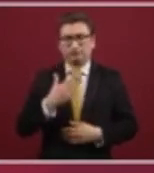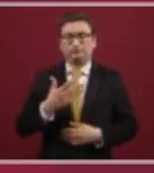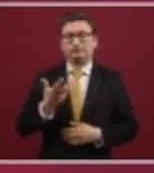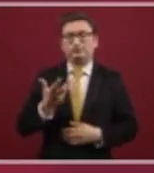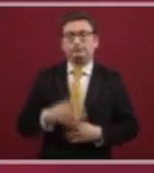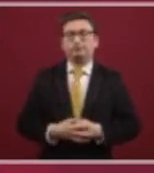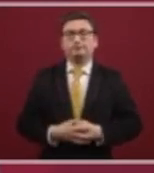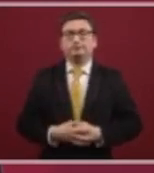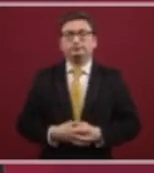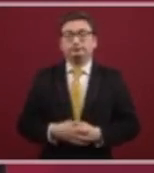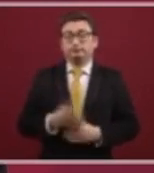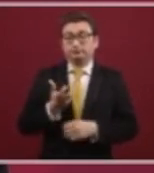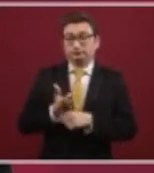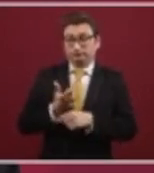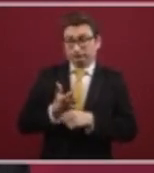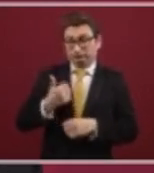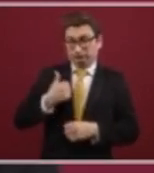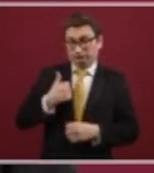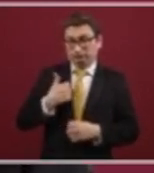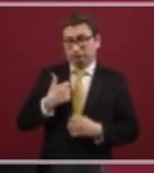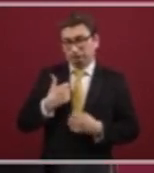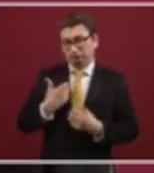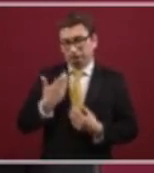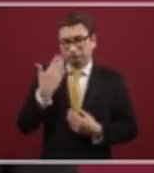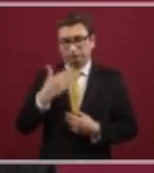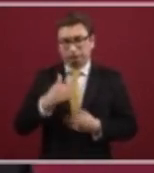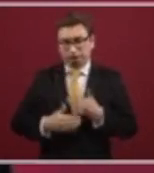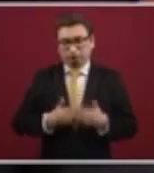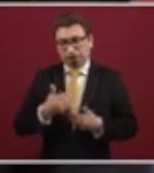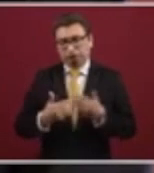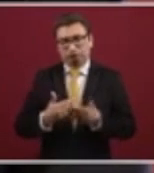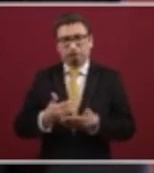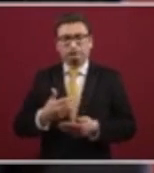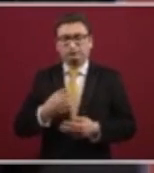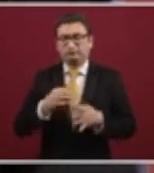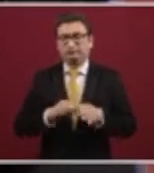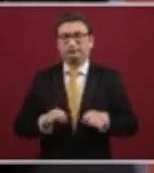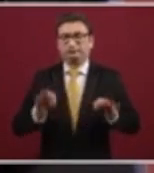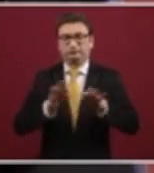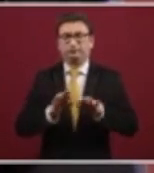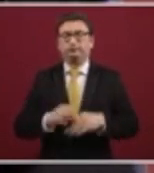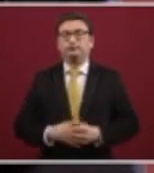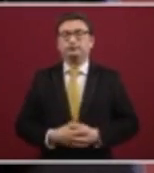Canadá. Esto es un avance importantísimo.